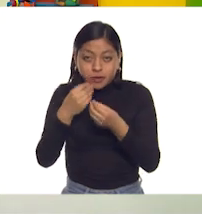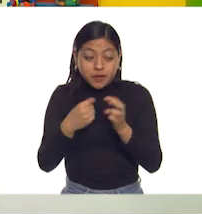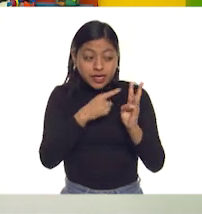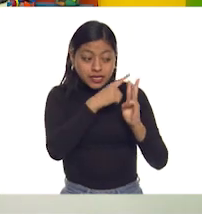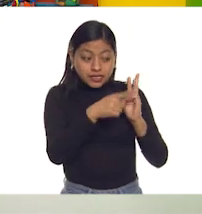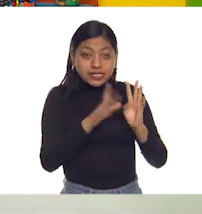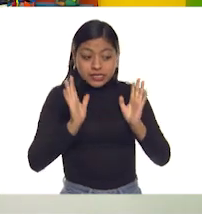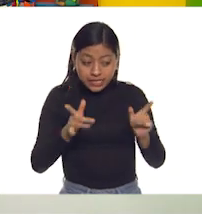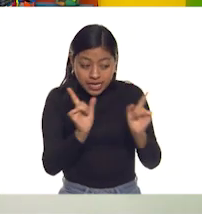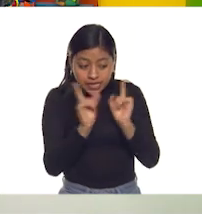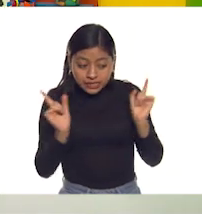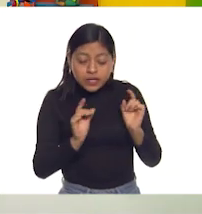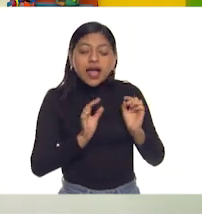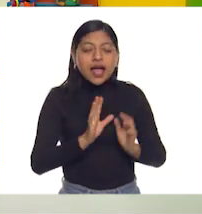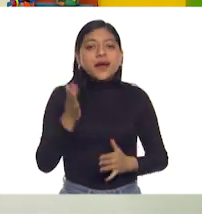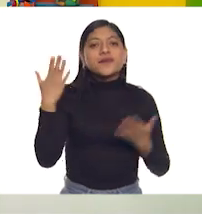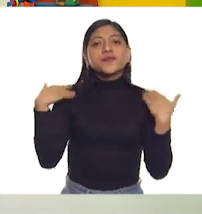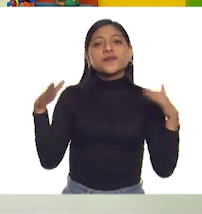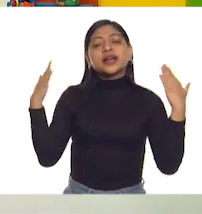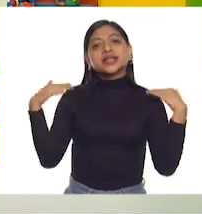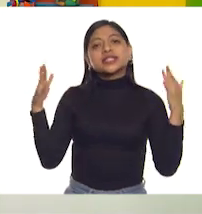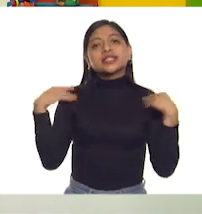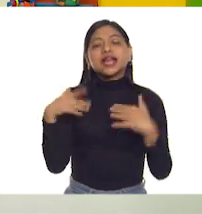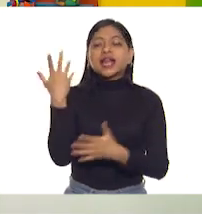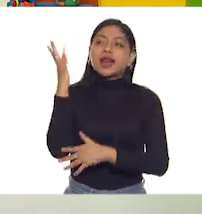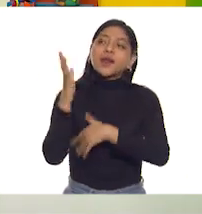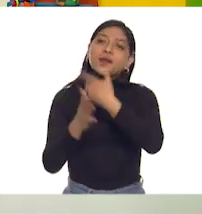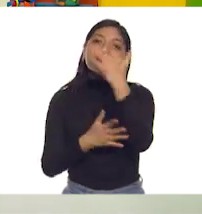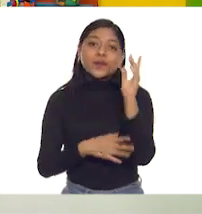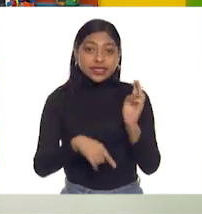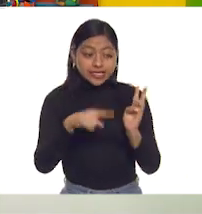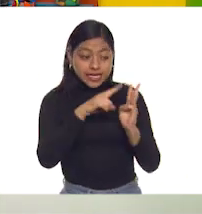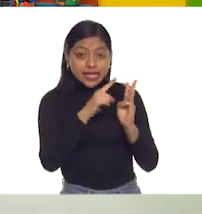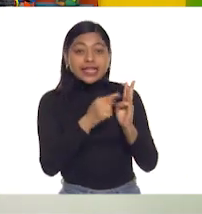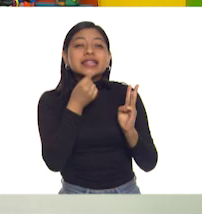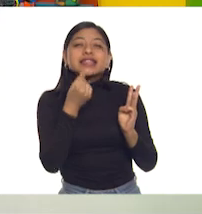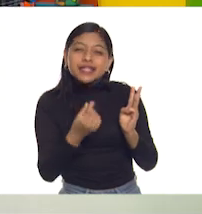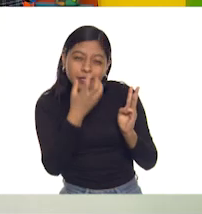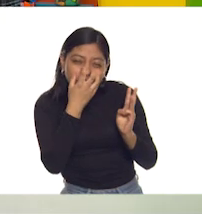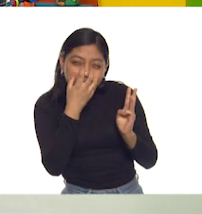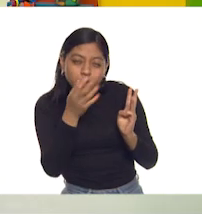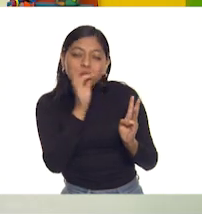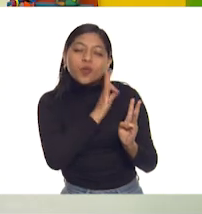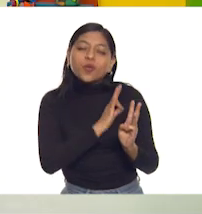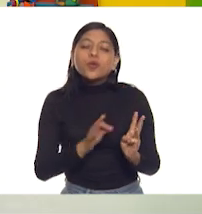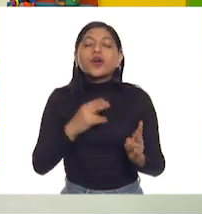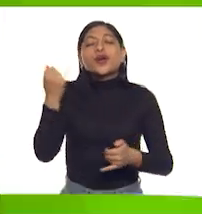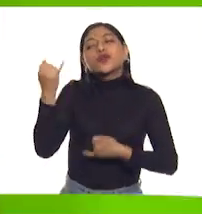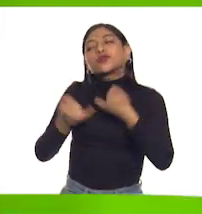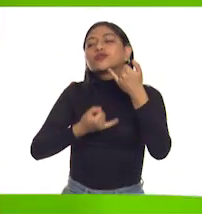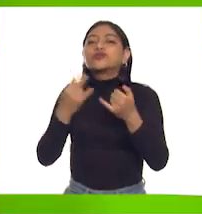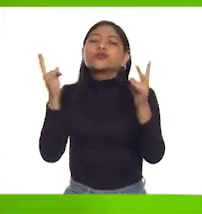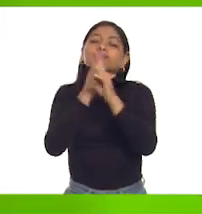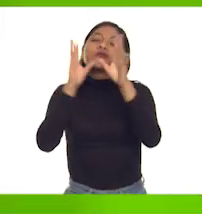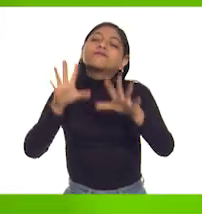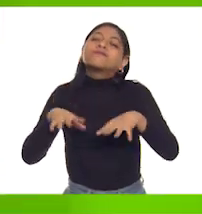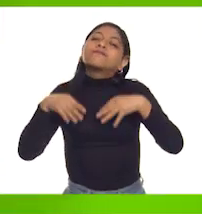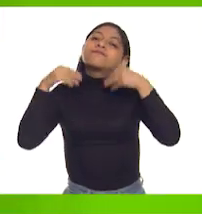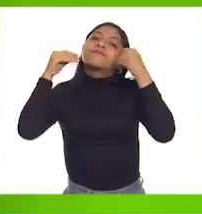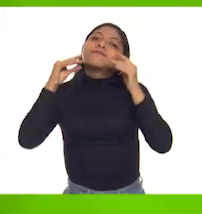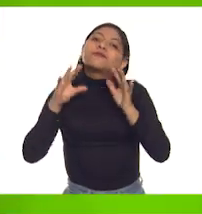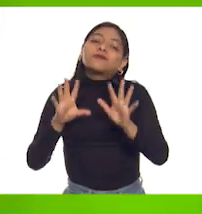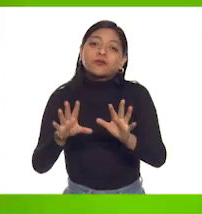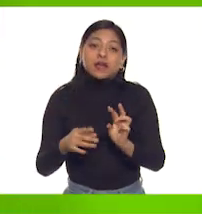bosque para que el pequeño osito pudiera jugar y respirar aire puro. Mientras